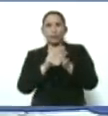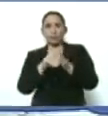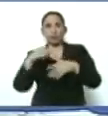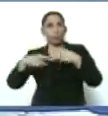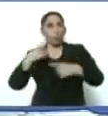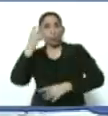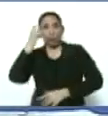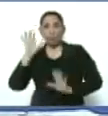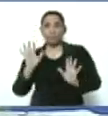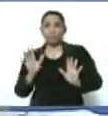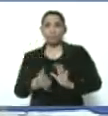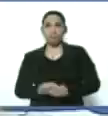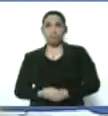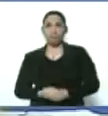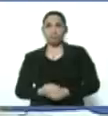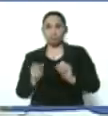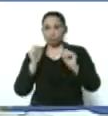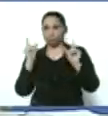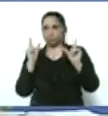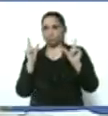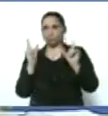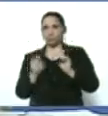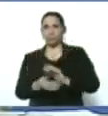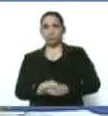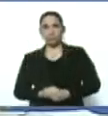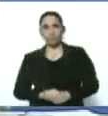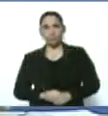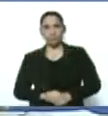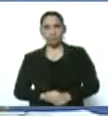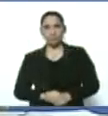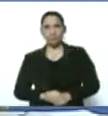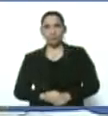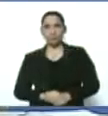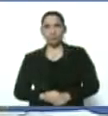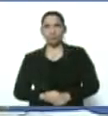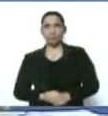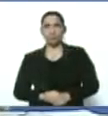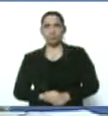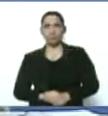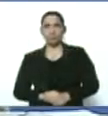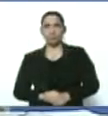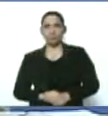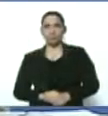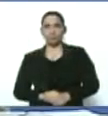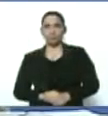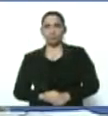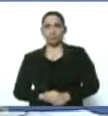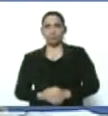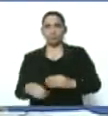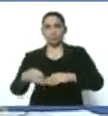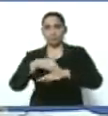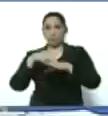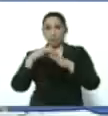días. Impresionante. Y ministra Gabriela Jiménez,